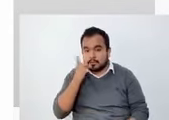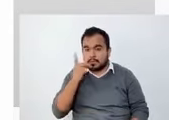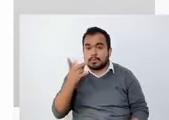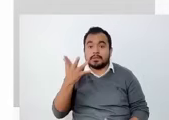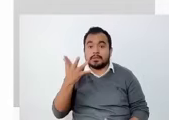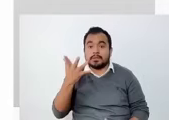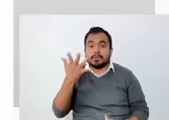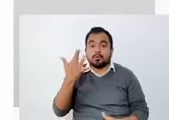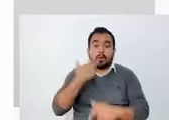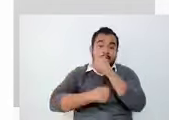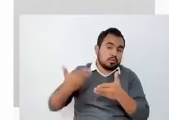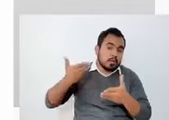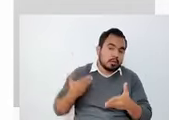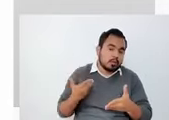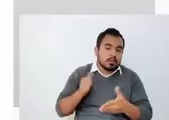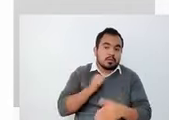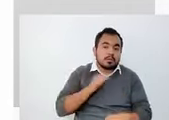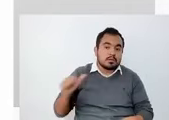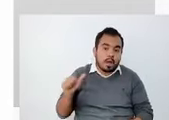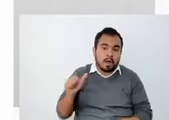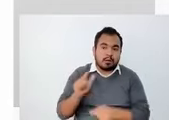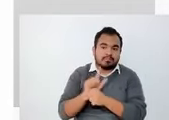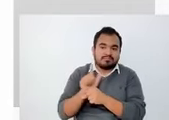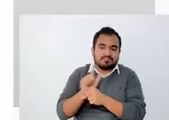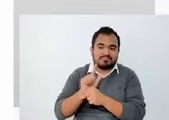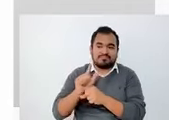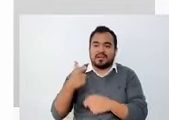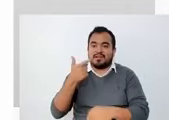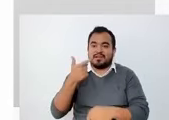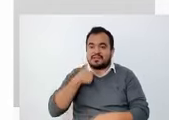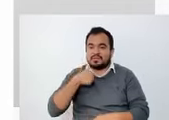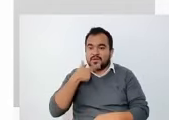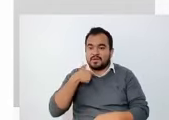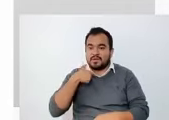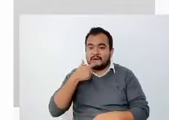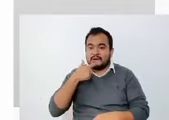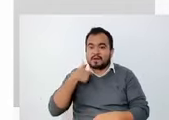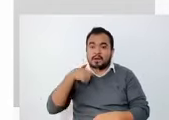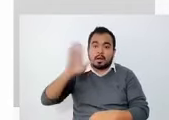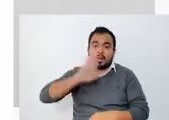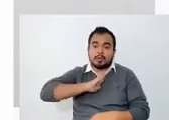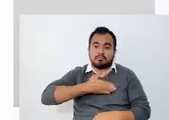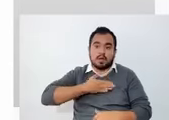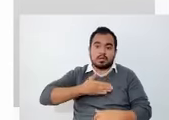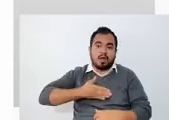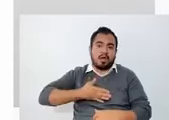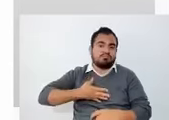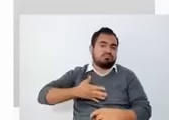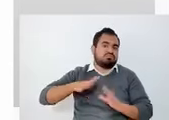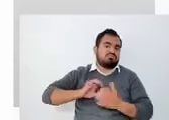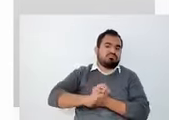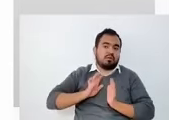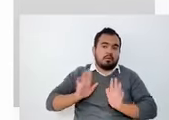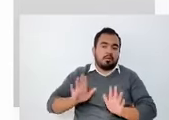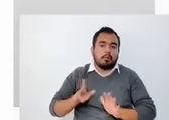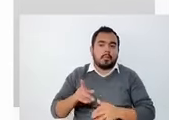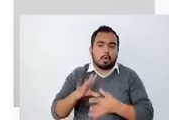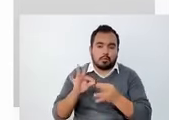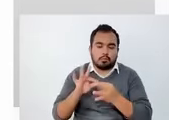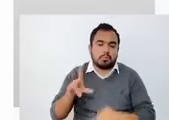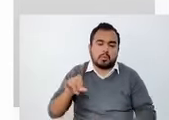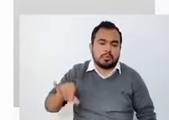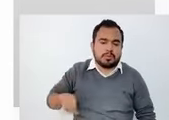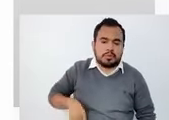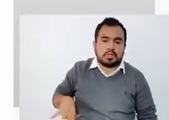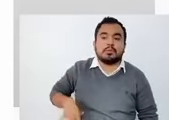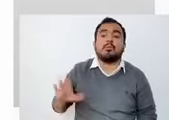tratamiento de la homosexualidad era radicalmente distinto en la sociedad española de lo que es hoy en día. Eso es una descripción. Y eso no nos interesa mucho porque lo podrían hacer